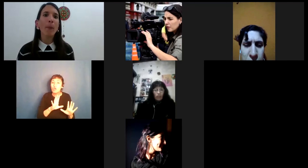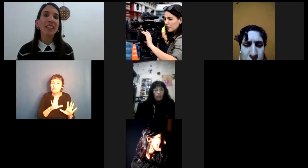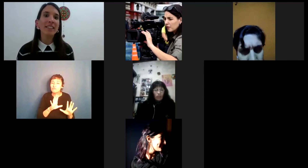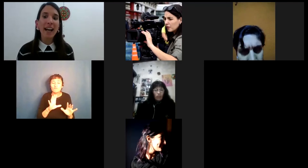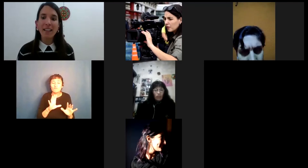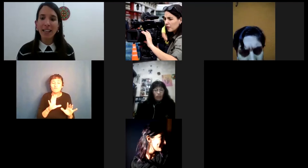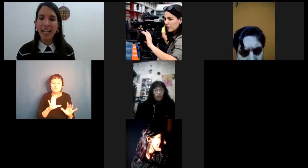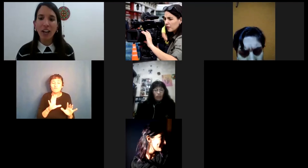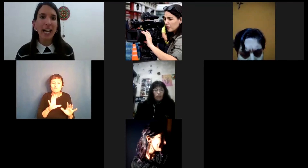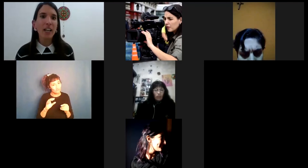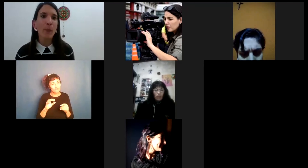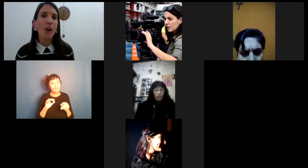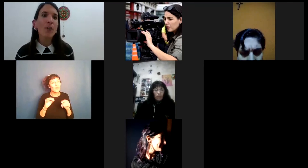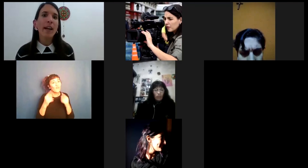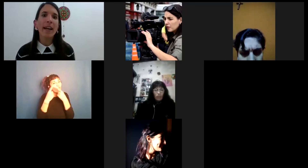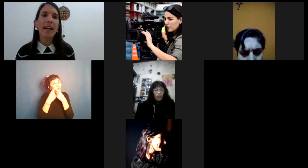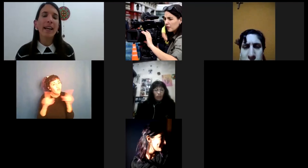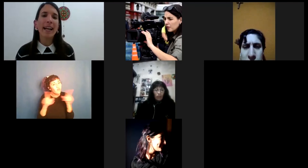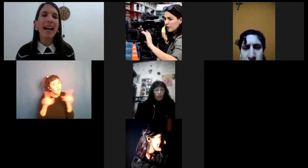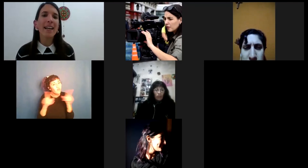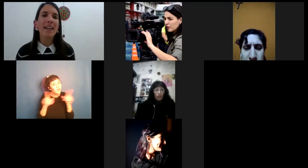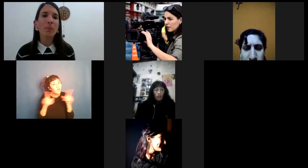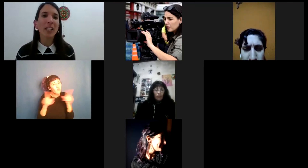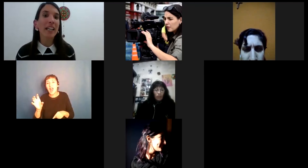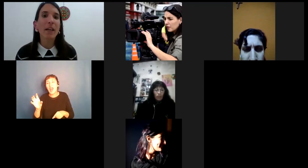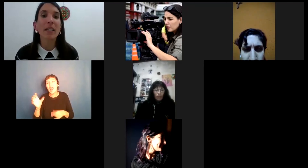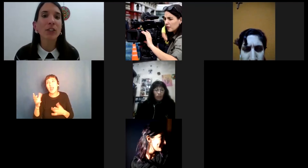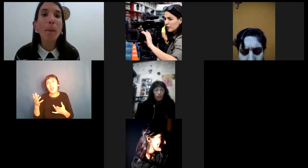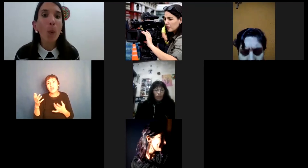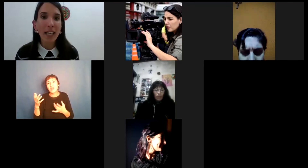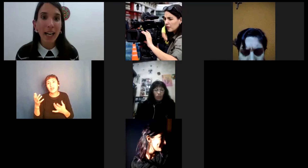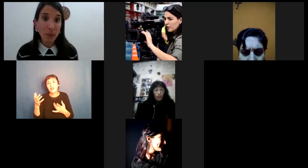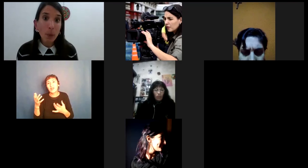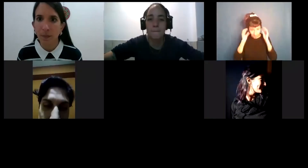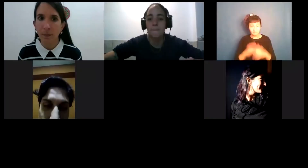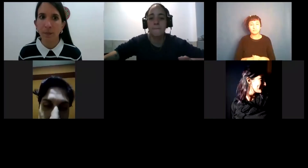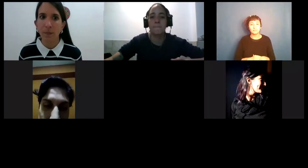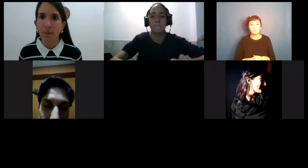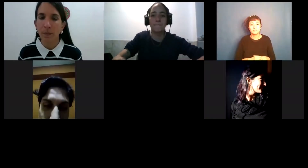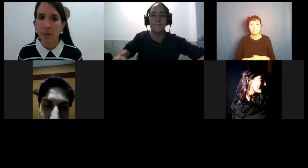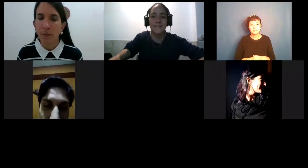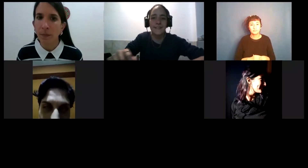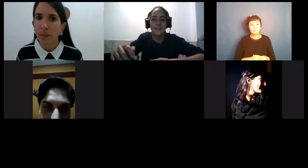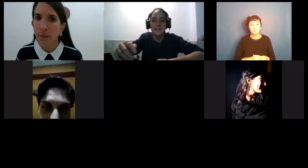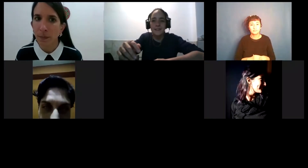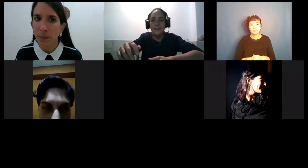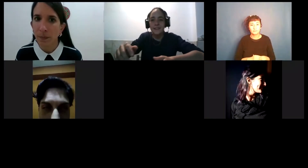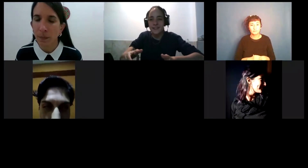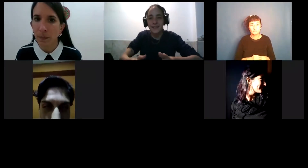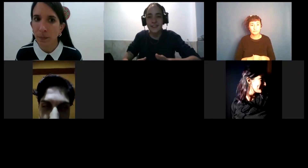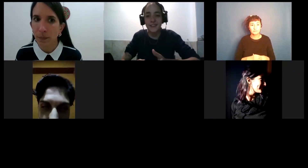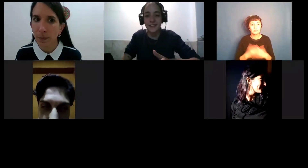mismo potestad que los canales como Claro. canal televisión pública. Bueno, Emil se